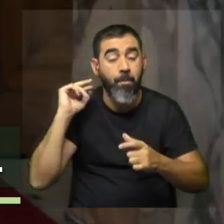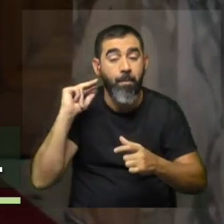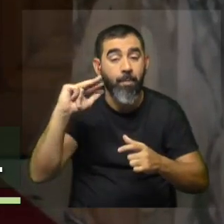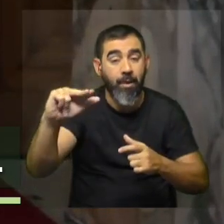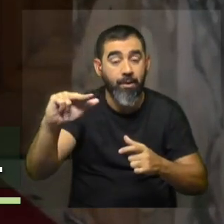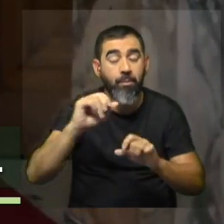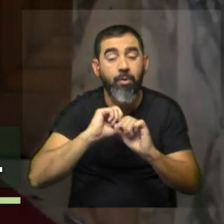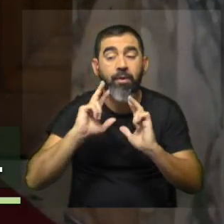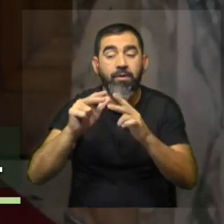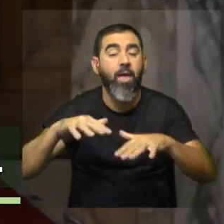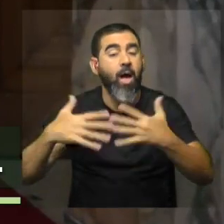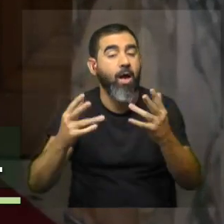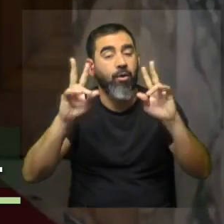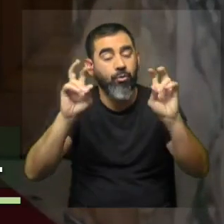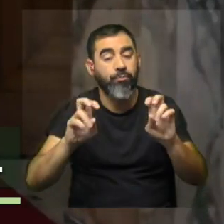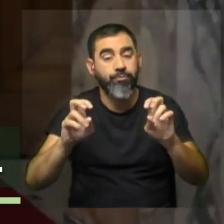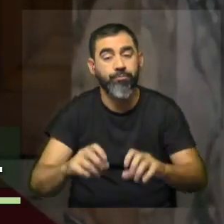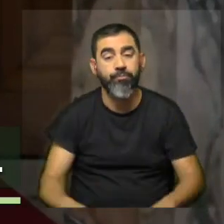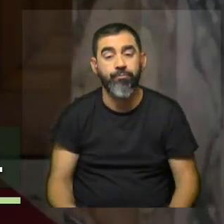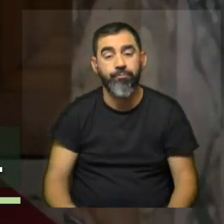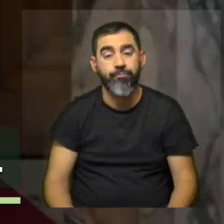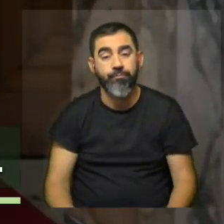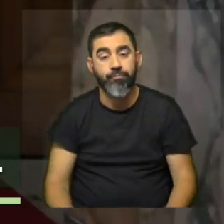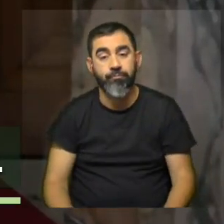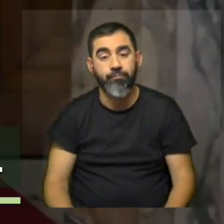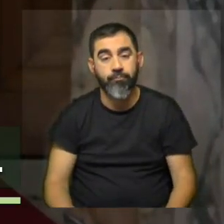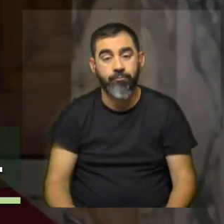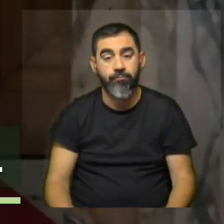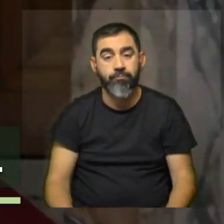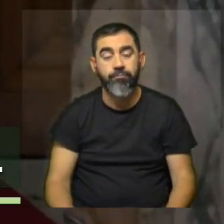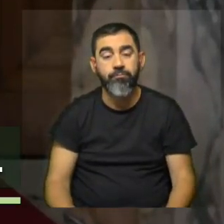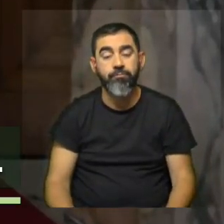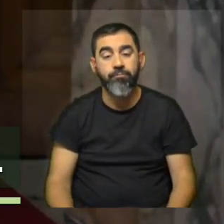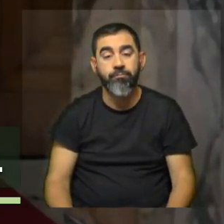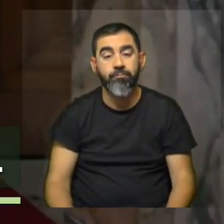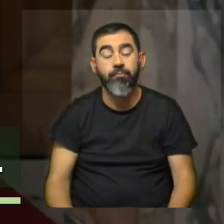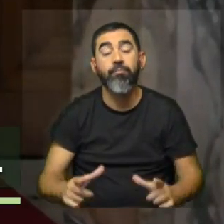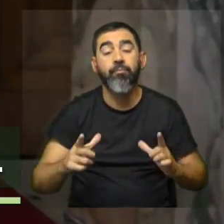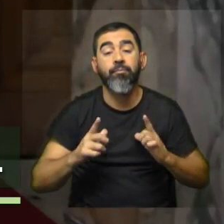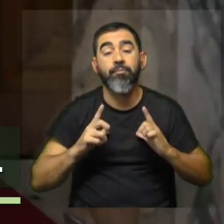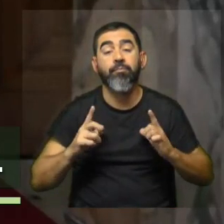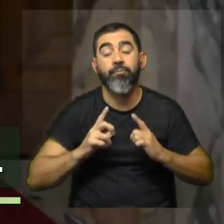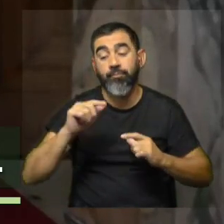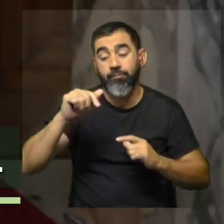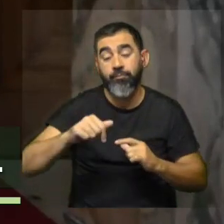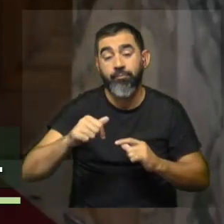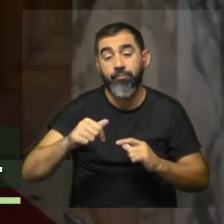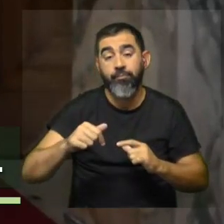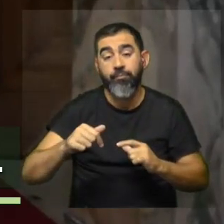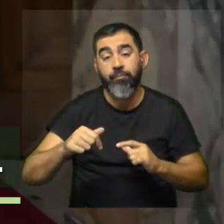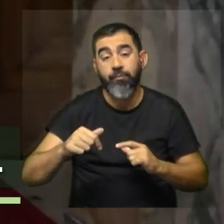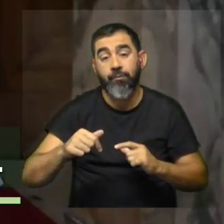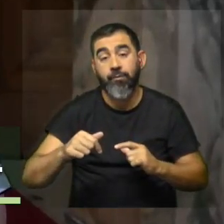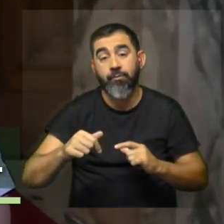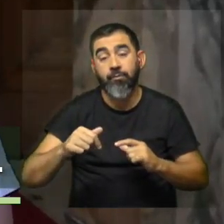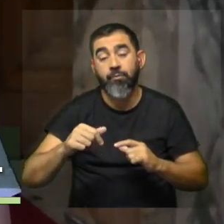pudiera manifestarse, y que pudiera manifestarse, y es lo que vamos a esperar de hoy, mediante